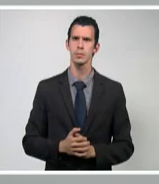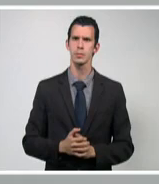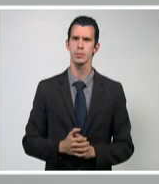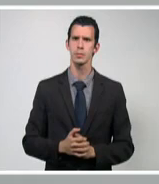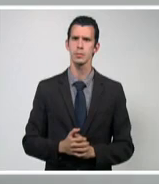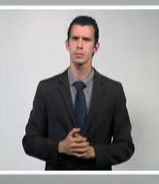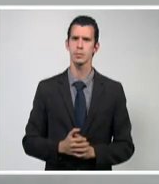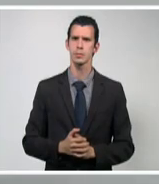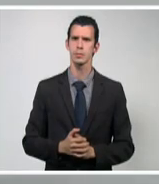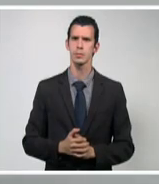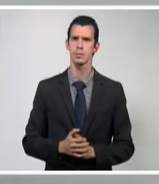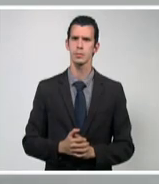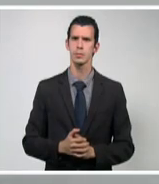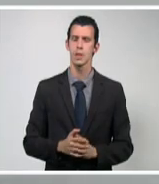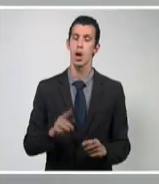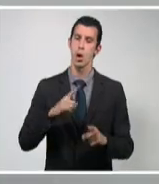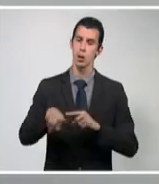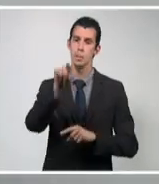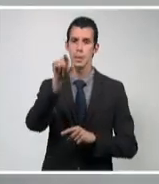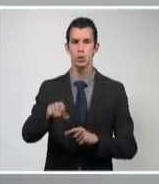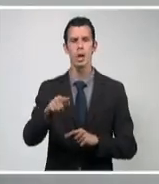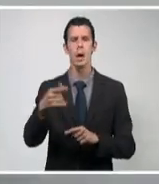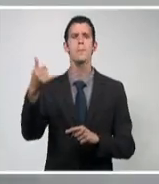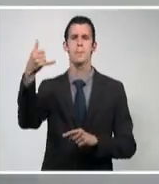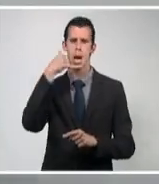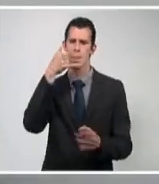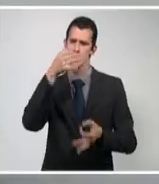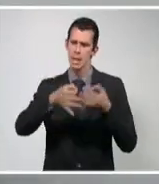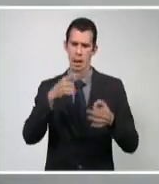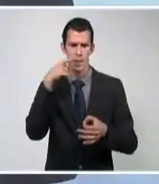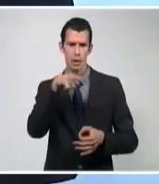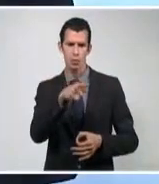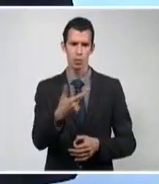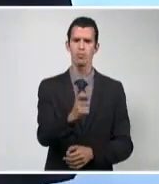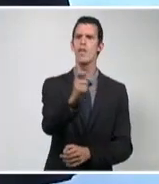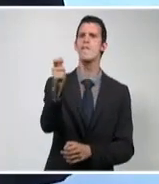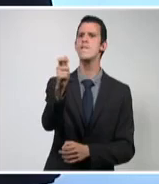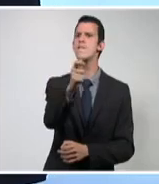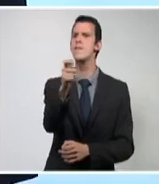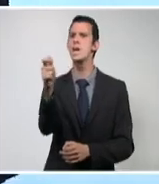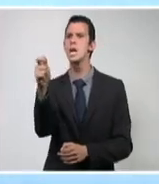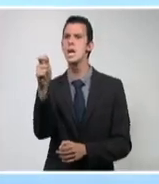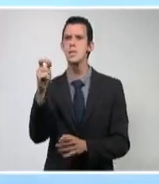las directas. Con la editora que estaba en ese momento, que bueno, ya iba a parar.